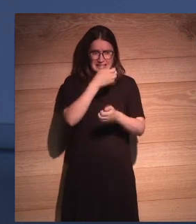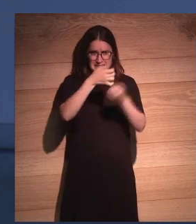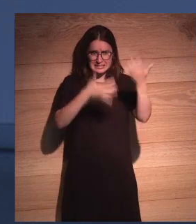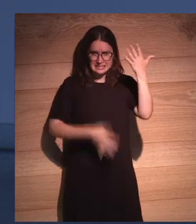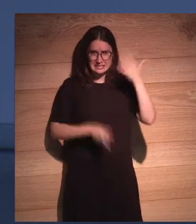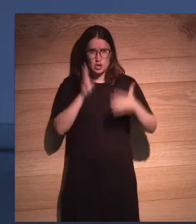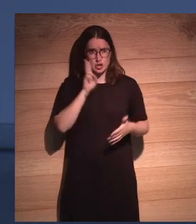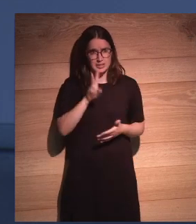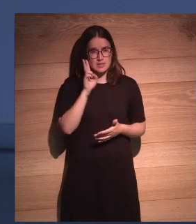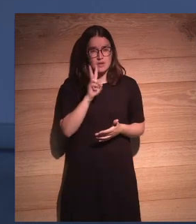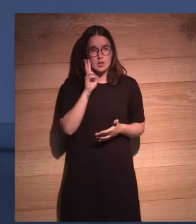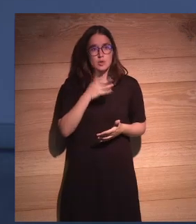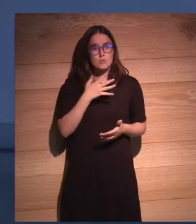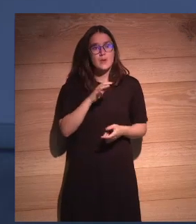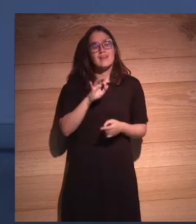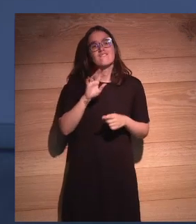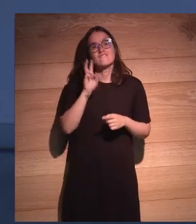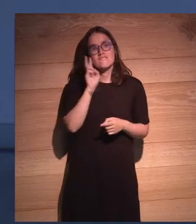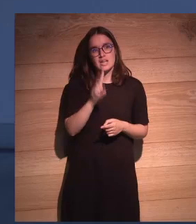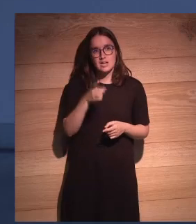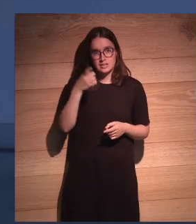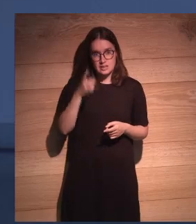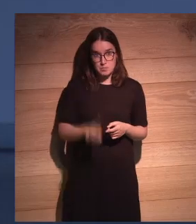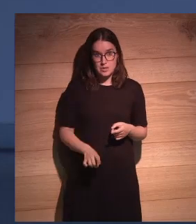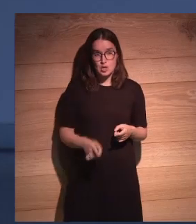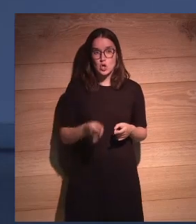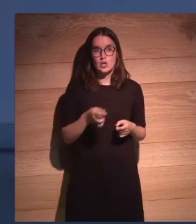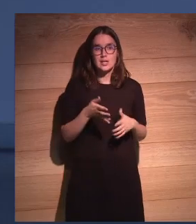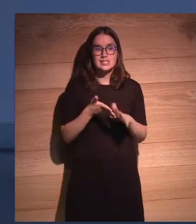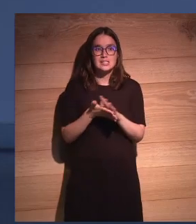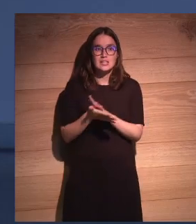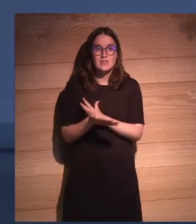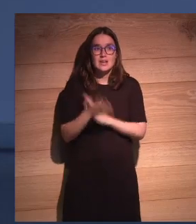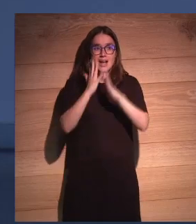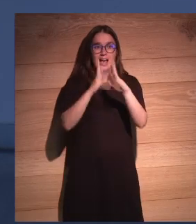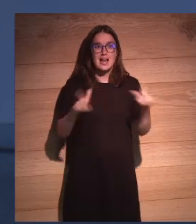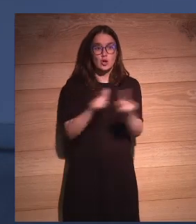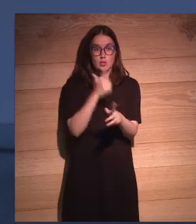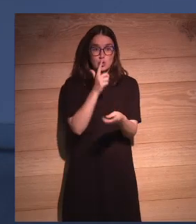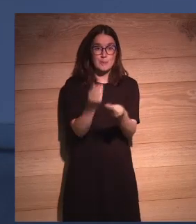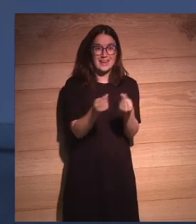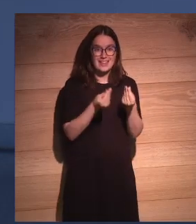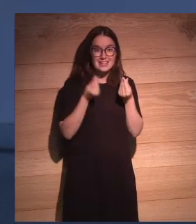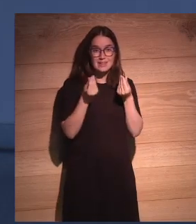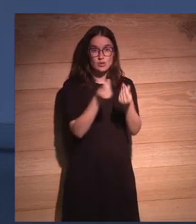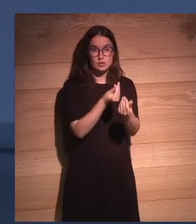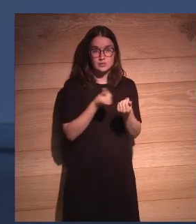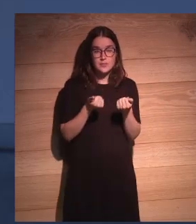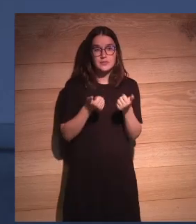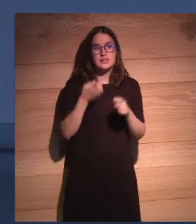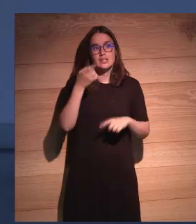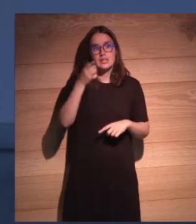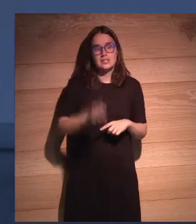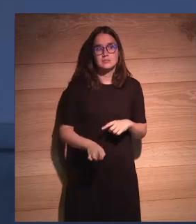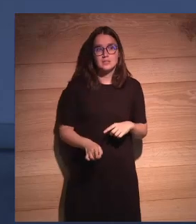los insights. Incluso es posible ver lo que serían algoritmos predictivos, y lo que